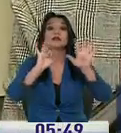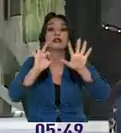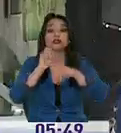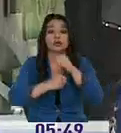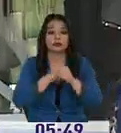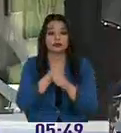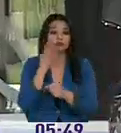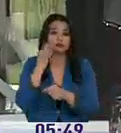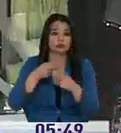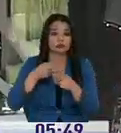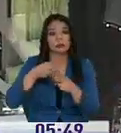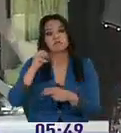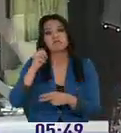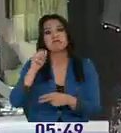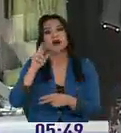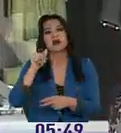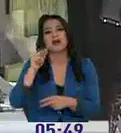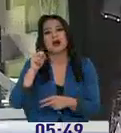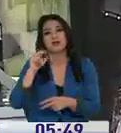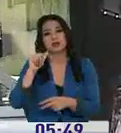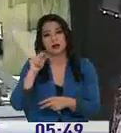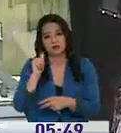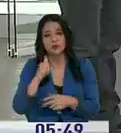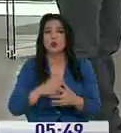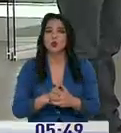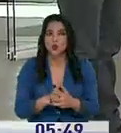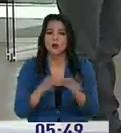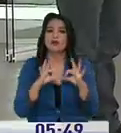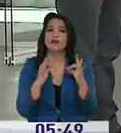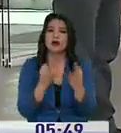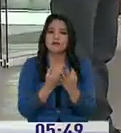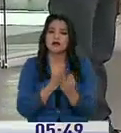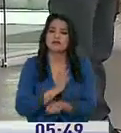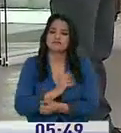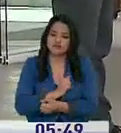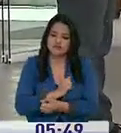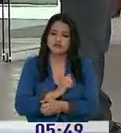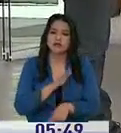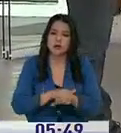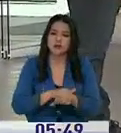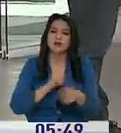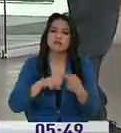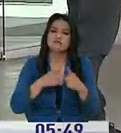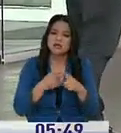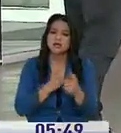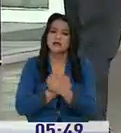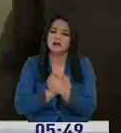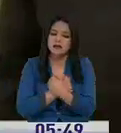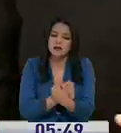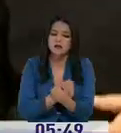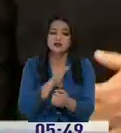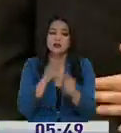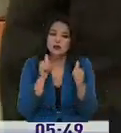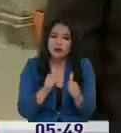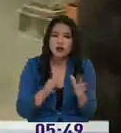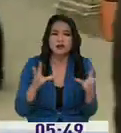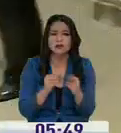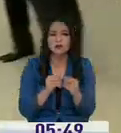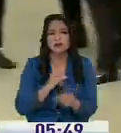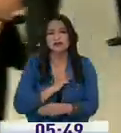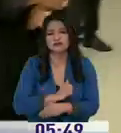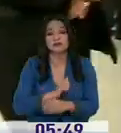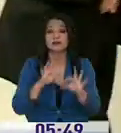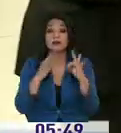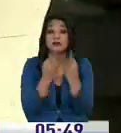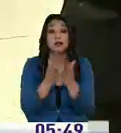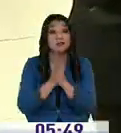en medio del dolor de los familiares por la partida inesperada de la amiga la madre la abuela sus familiares solicitan